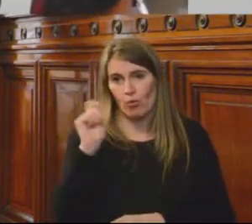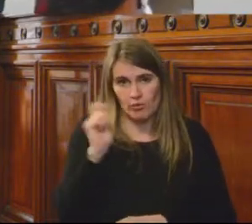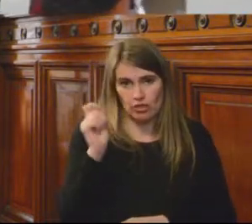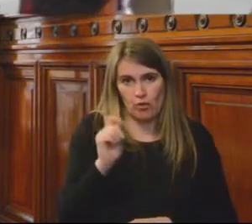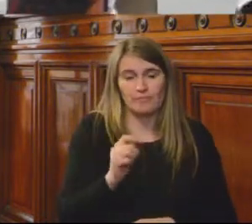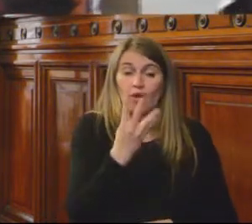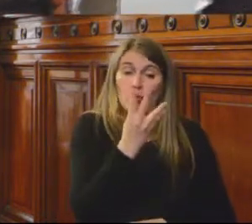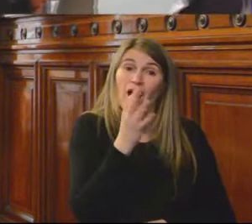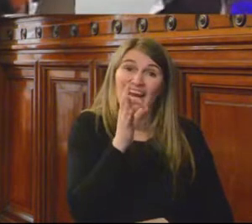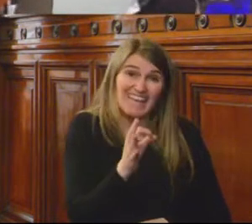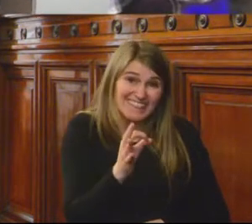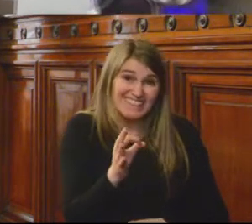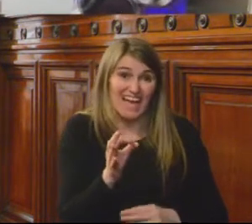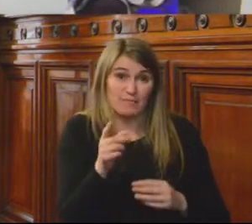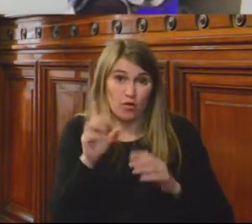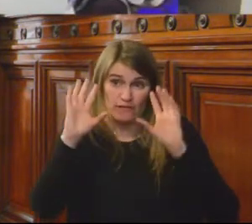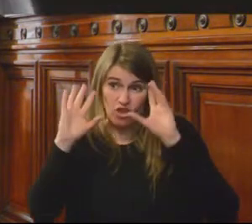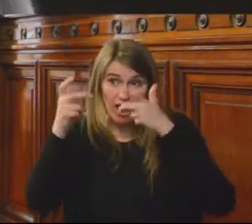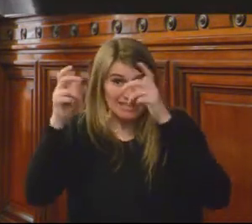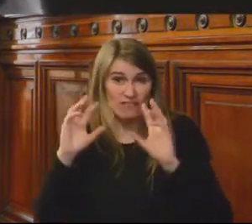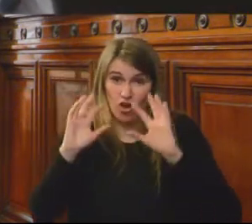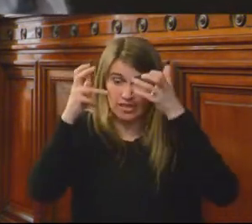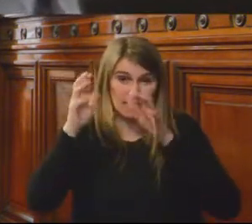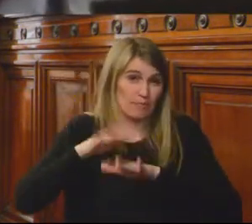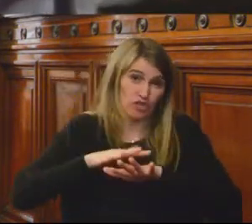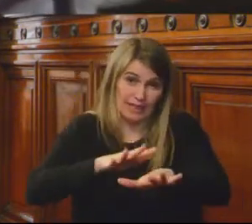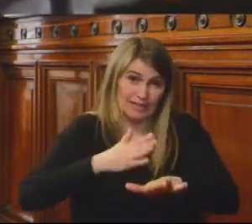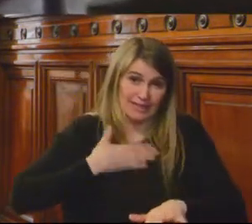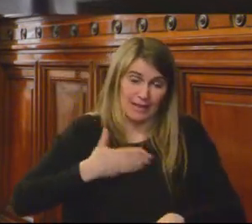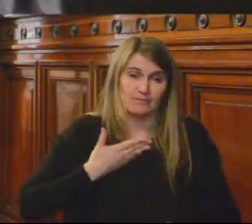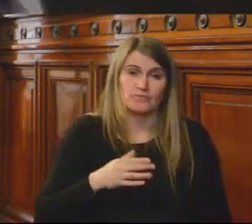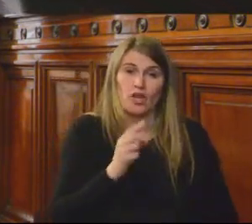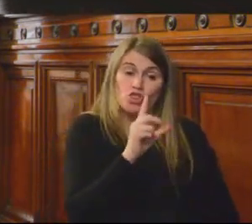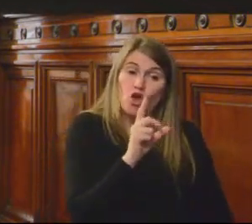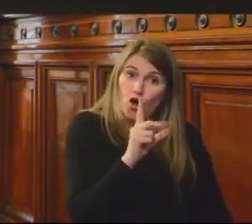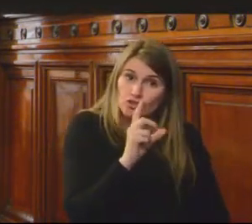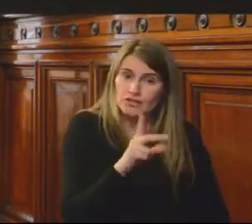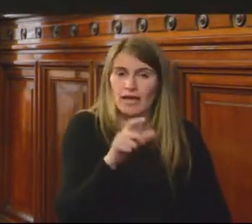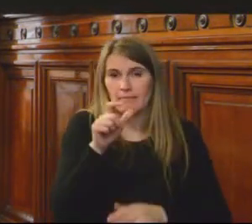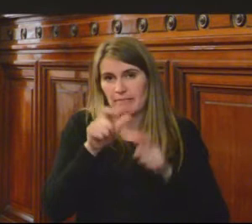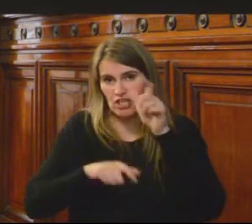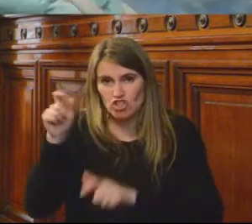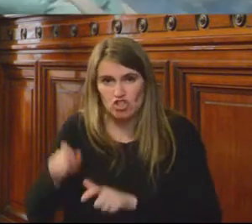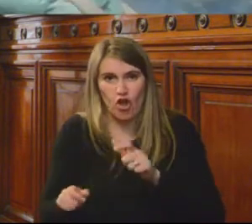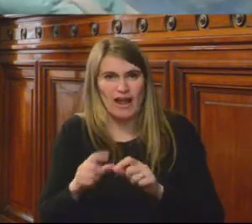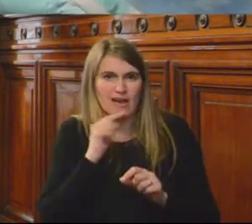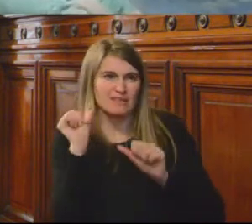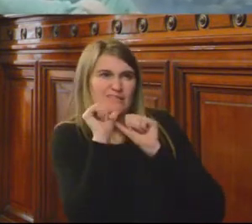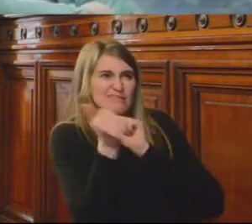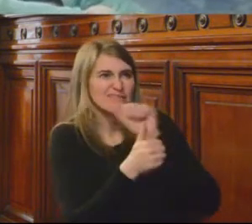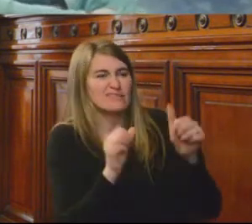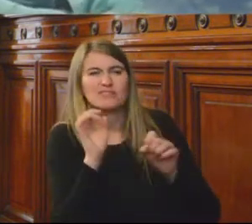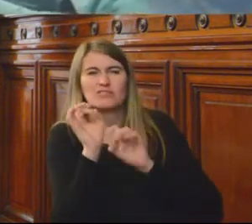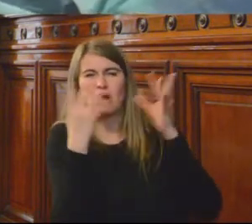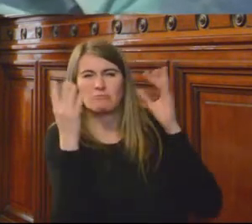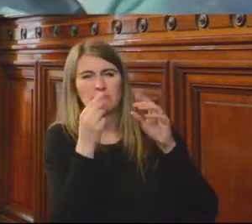indirectas producto de la violencia que generaron las protestas. 12 de ellos eran ciudadanos que delinquieron vandalizando establecimientos comerciales, falleciendo en el lugar,